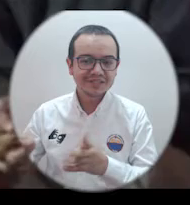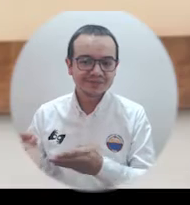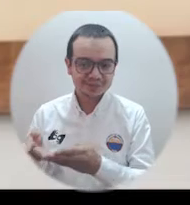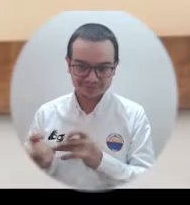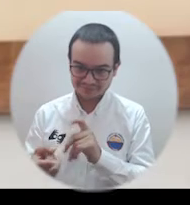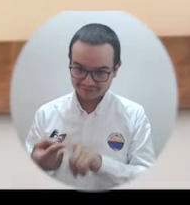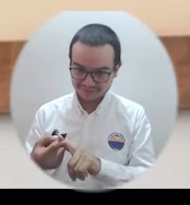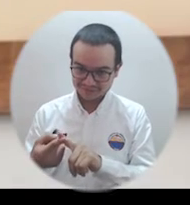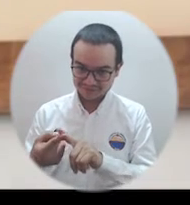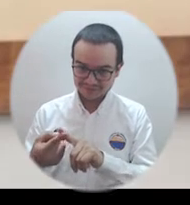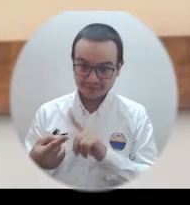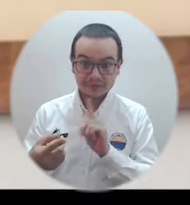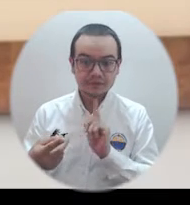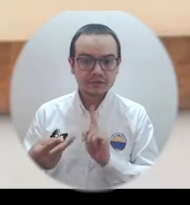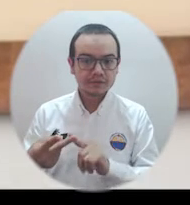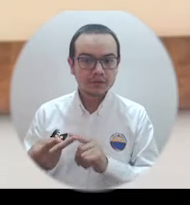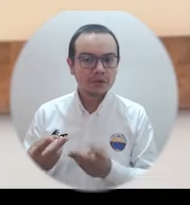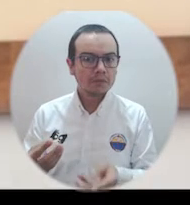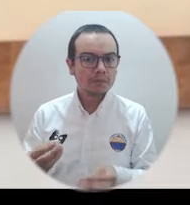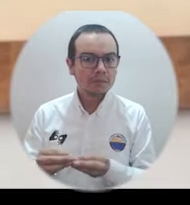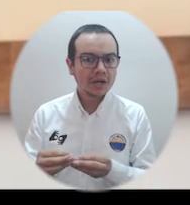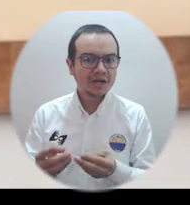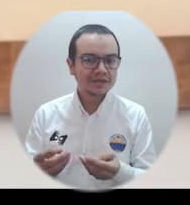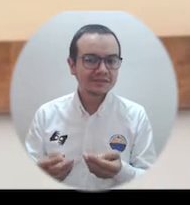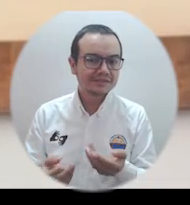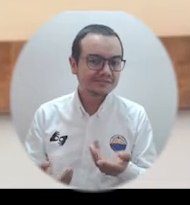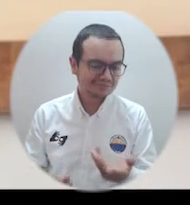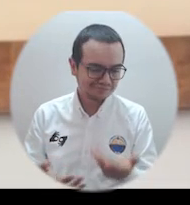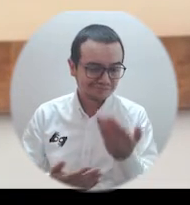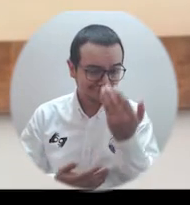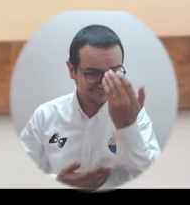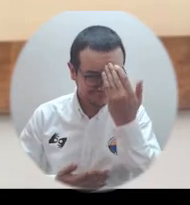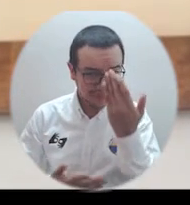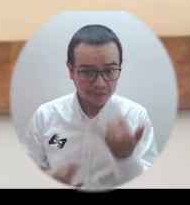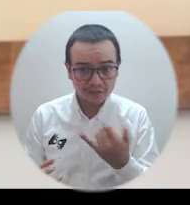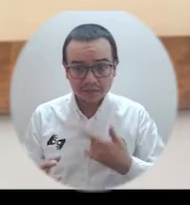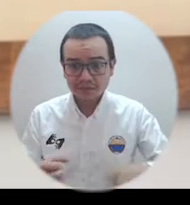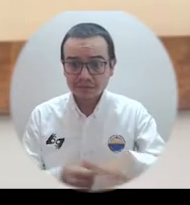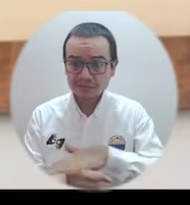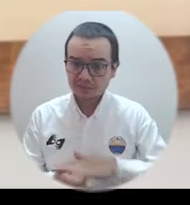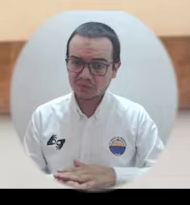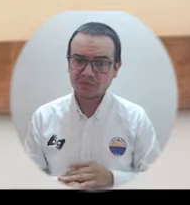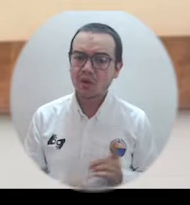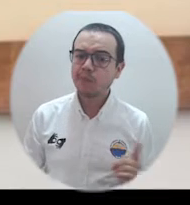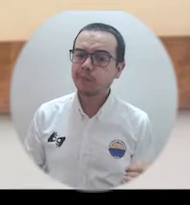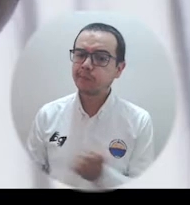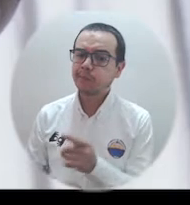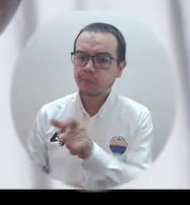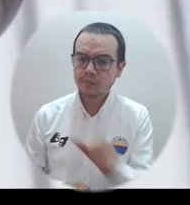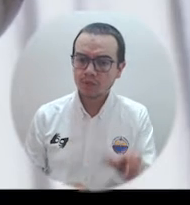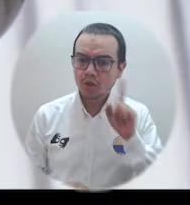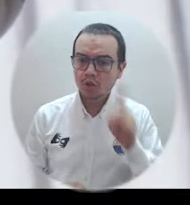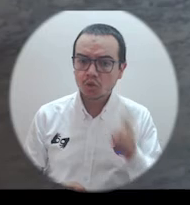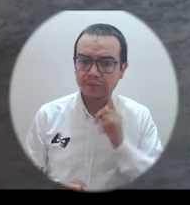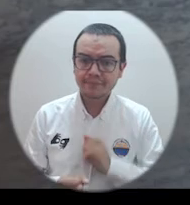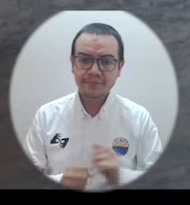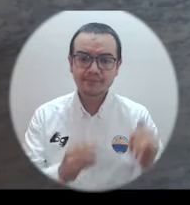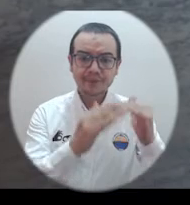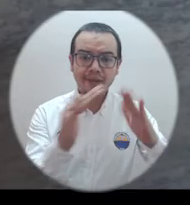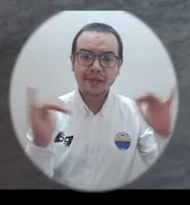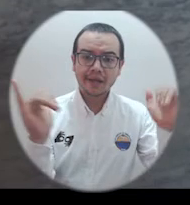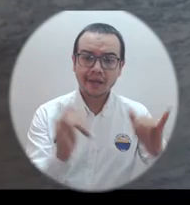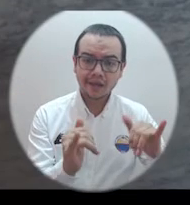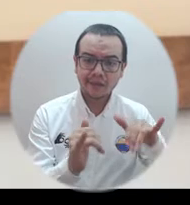Audiovisuales, pero también entendiendo todo lo relacionado a lo que están viviendo muchas personas en el marco de la